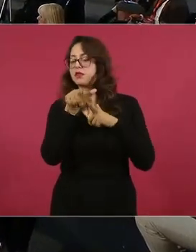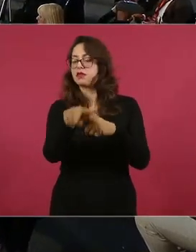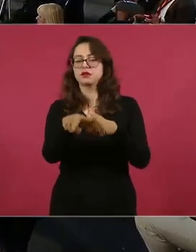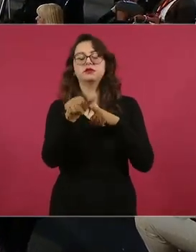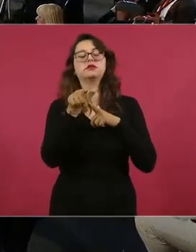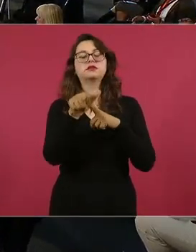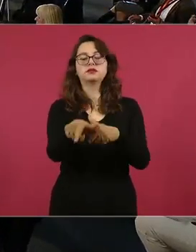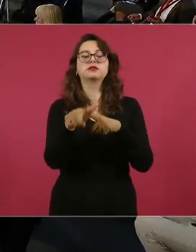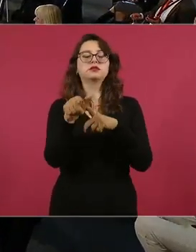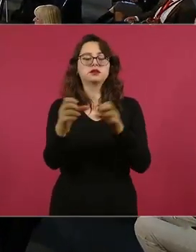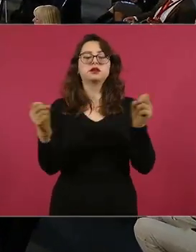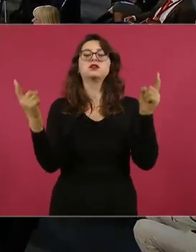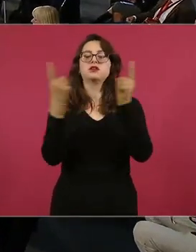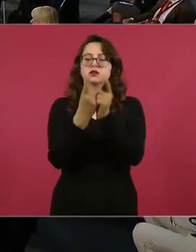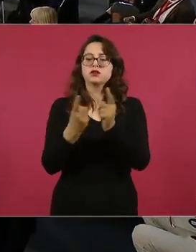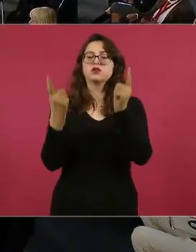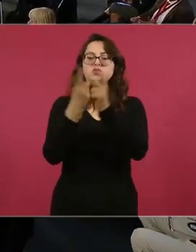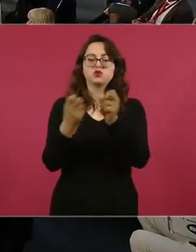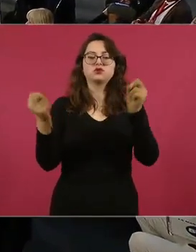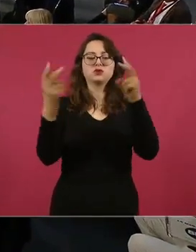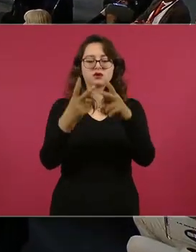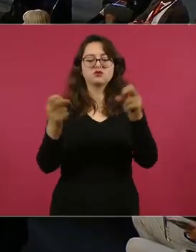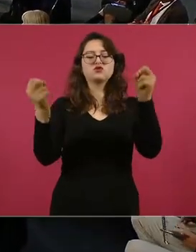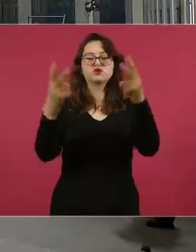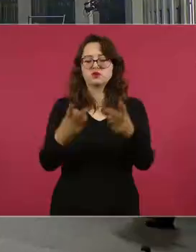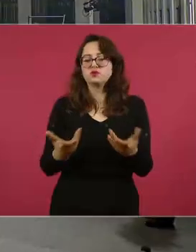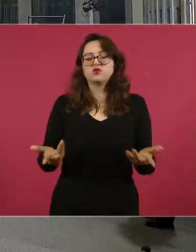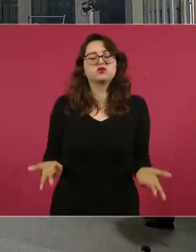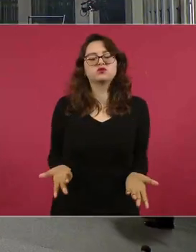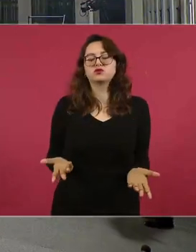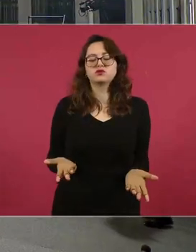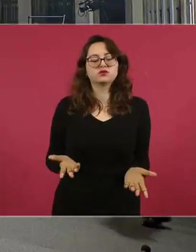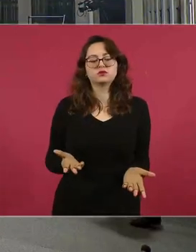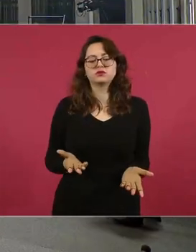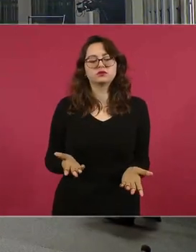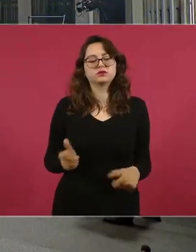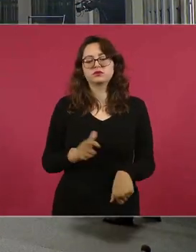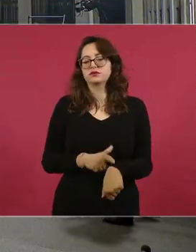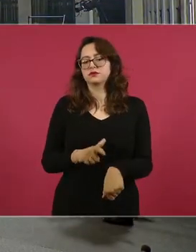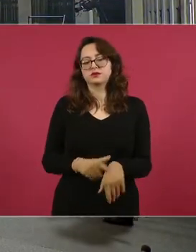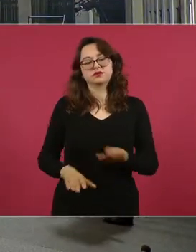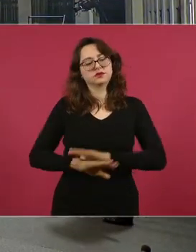si vamos a seguir hablando. Sí, pero para, no tenemos ya,